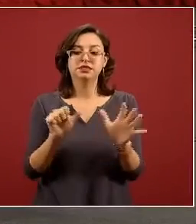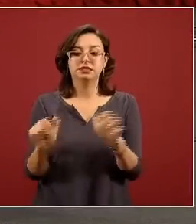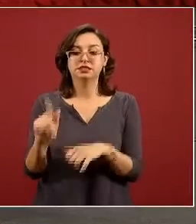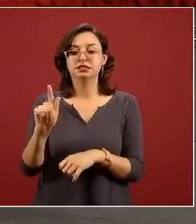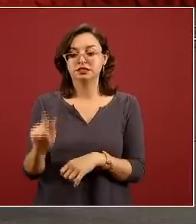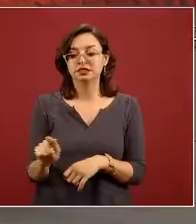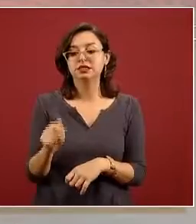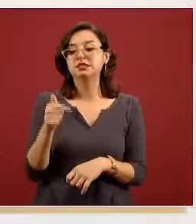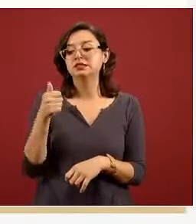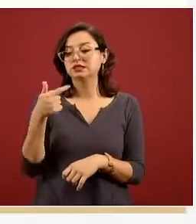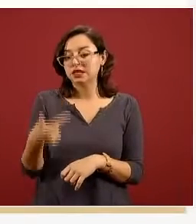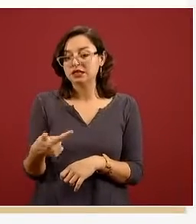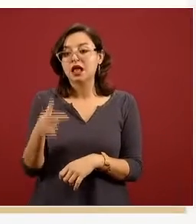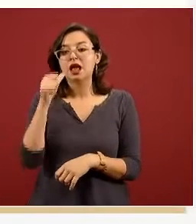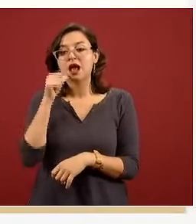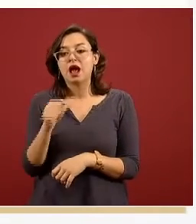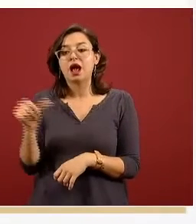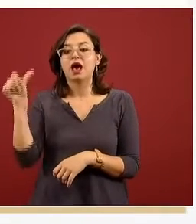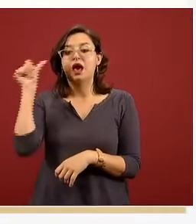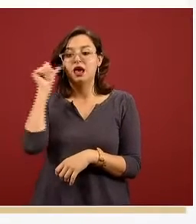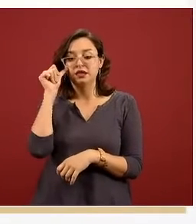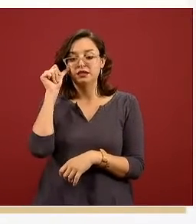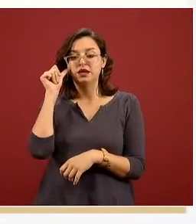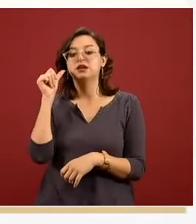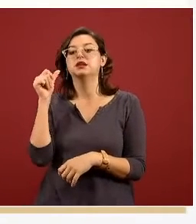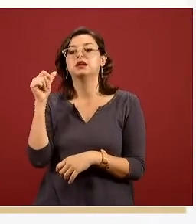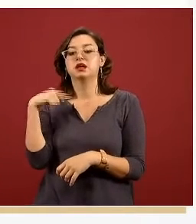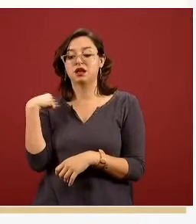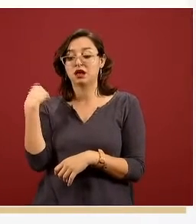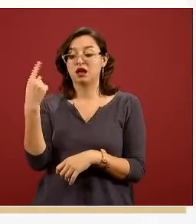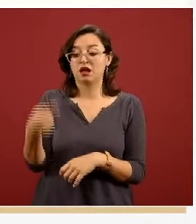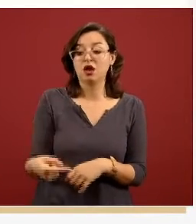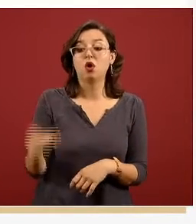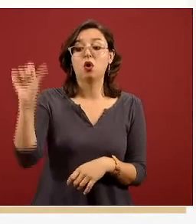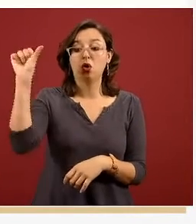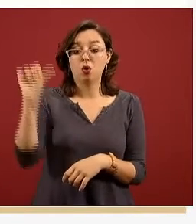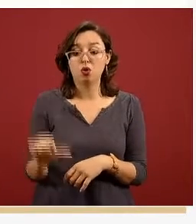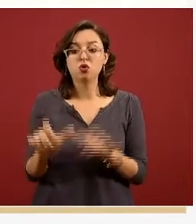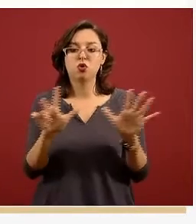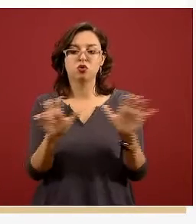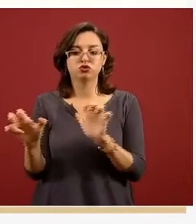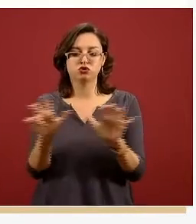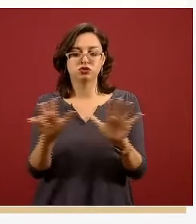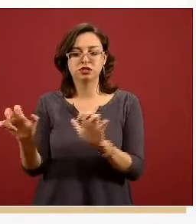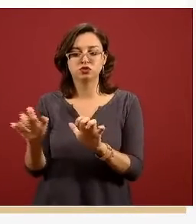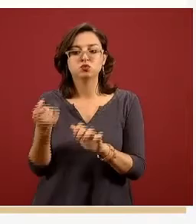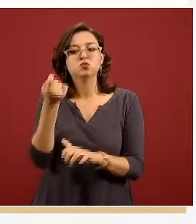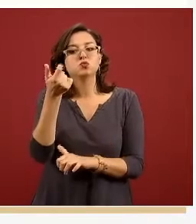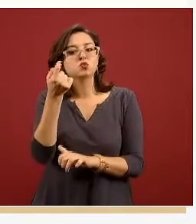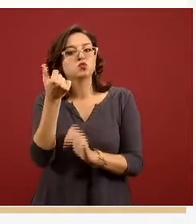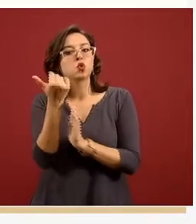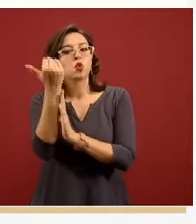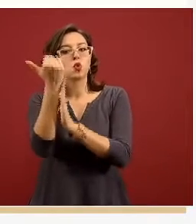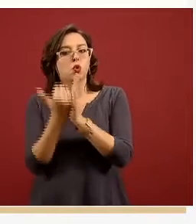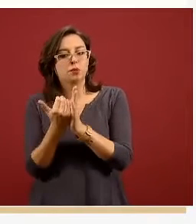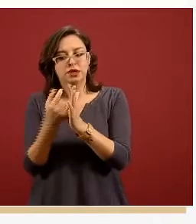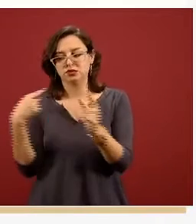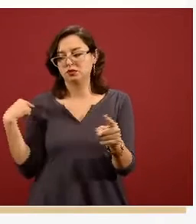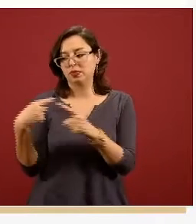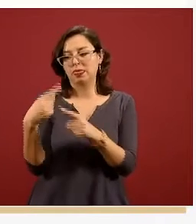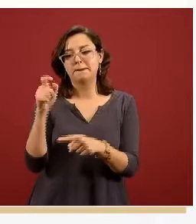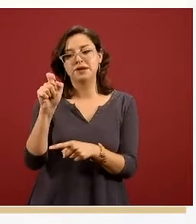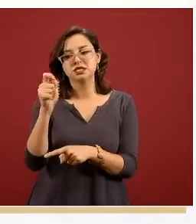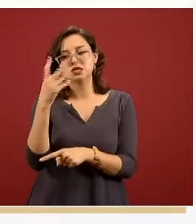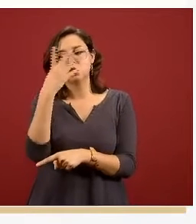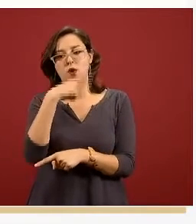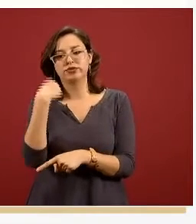corte de ayer al corte de hoy son 835 nuevos casos, fueron un poco menos de casos los que se confirmaron en las últimas 24